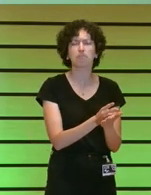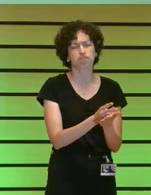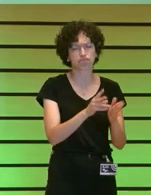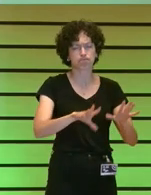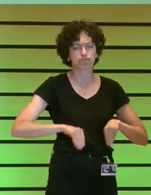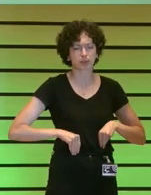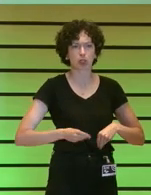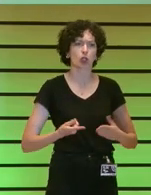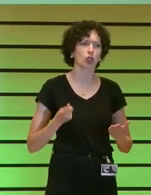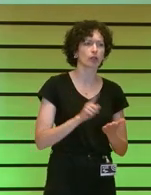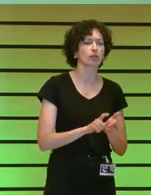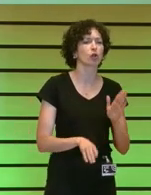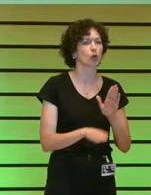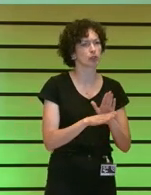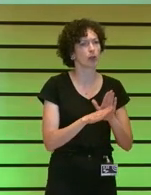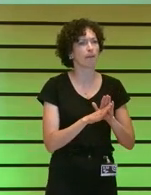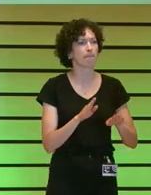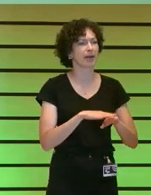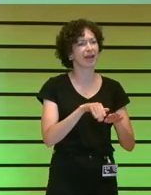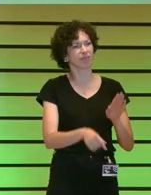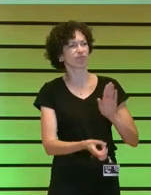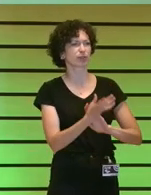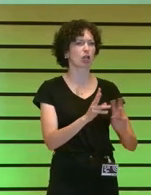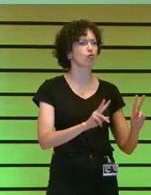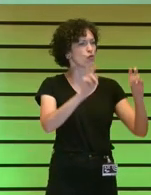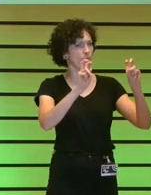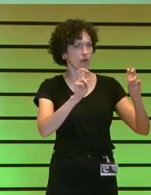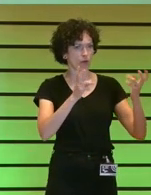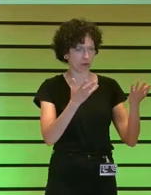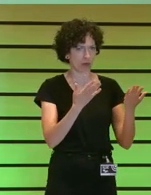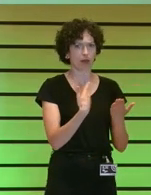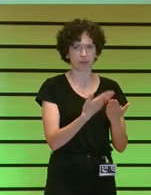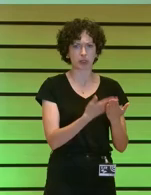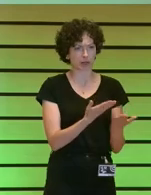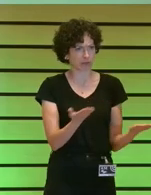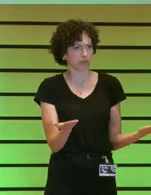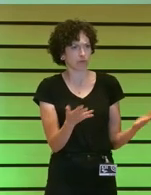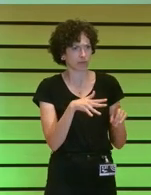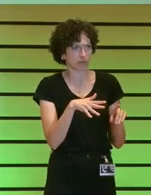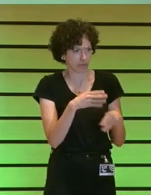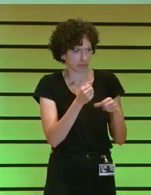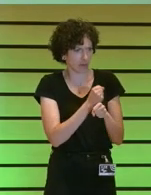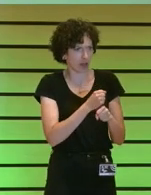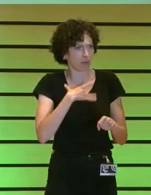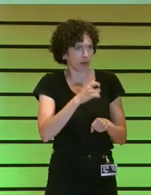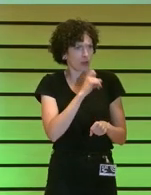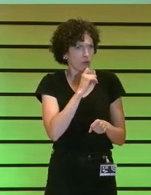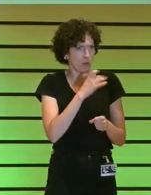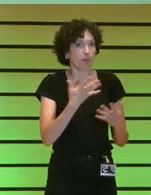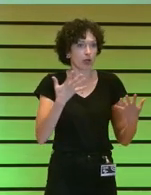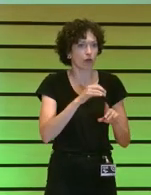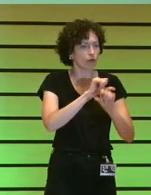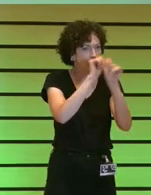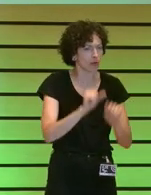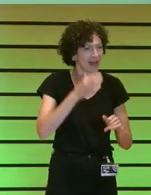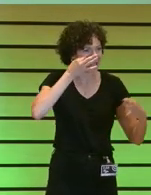una vez más de punta de lanza de jugar a ser innovadores ya demostrar cómo es posible hacer las cosas poniendo los pies sobre la tierra